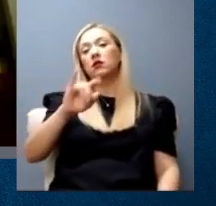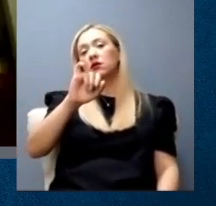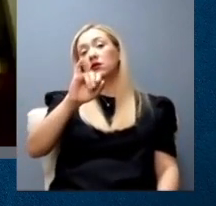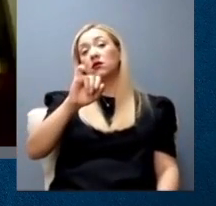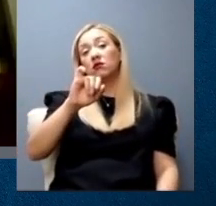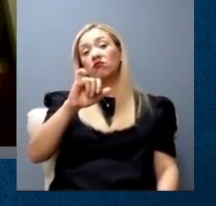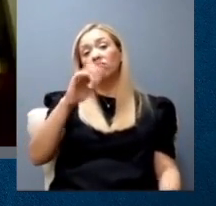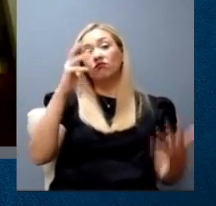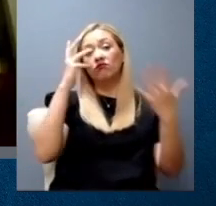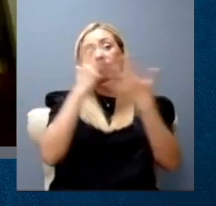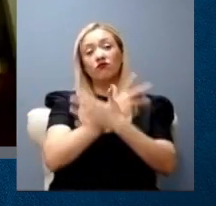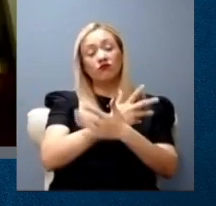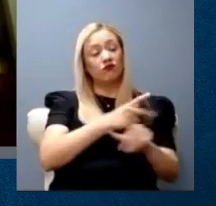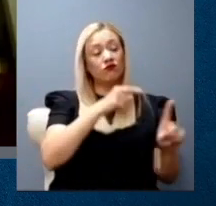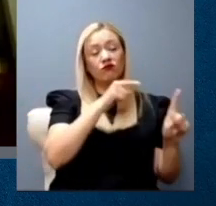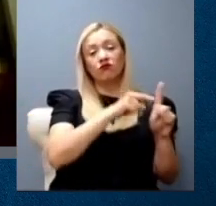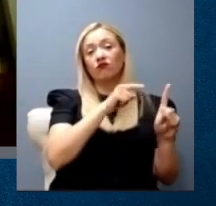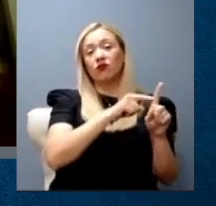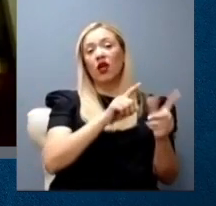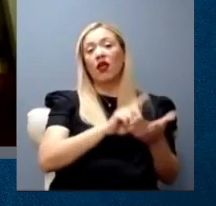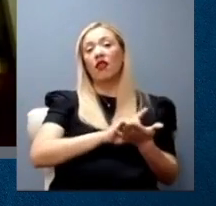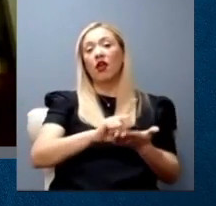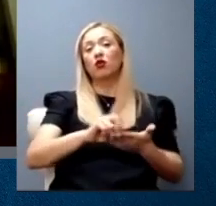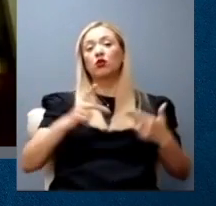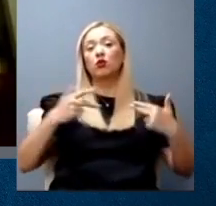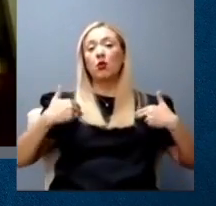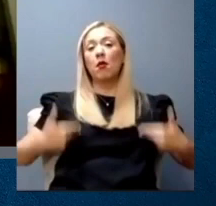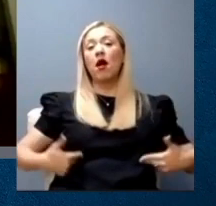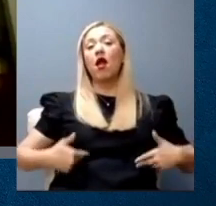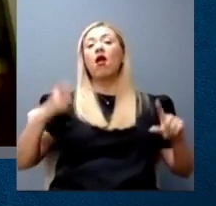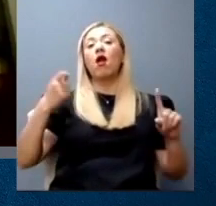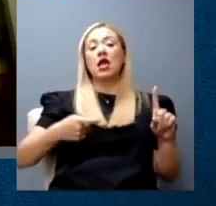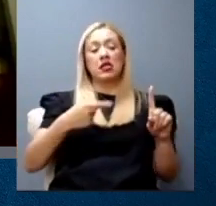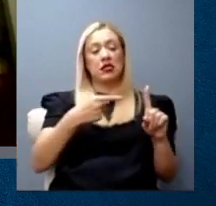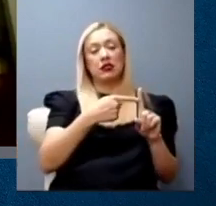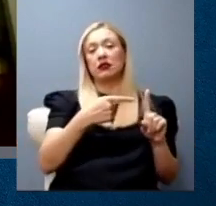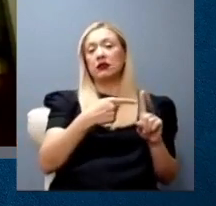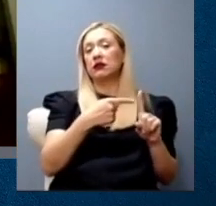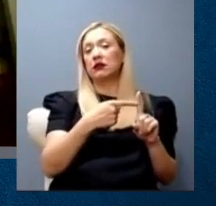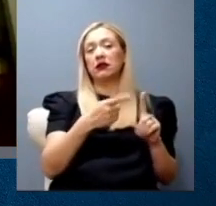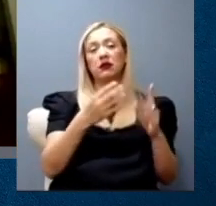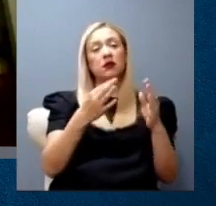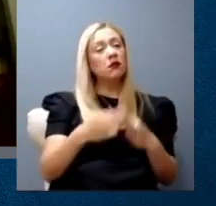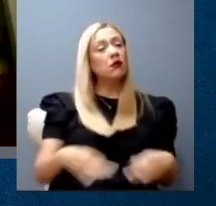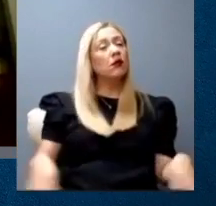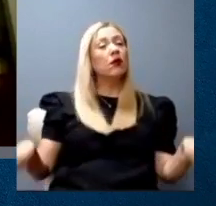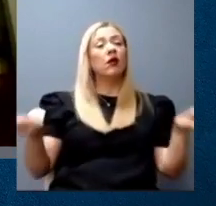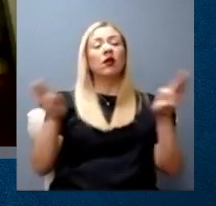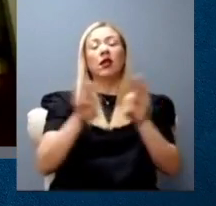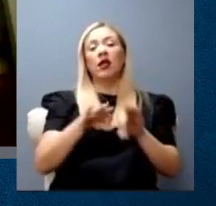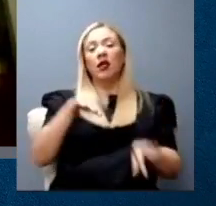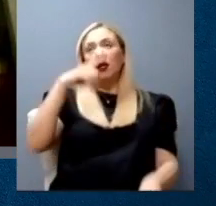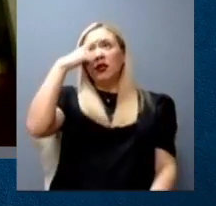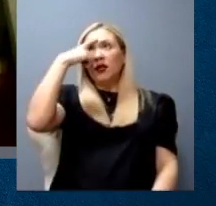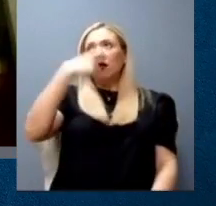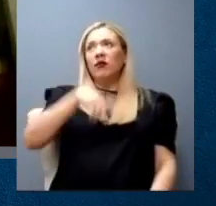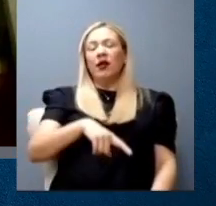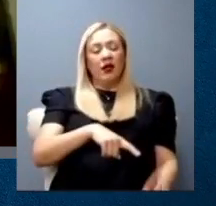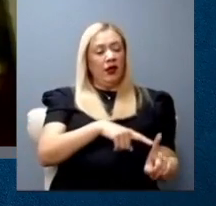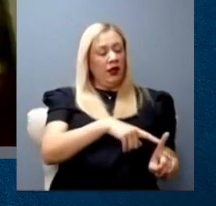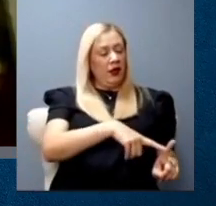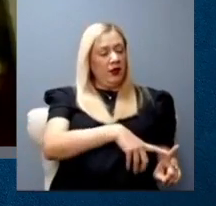derechos humanos como un elemento, como un principio inspirador y